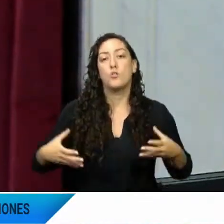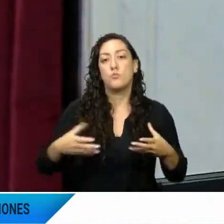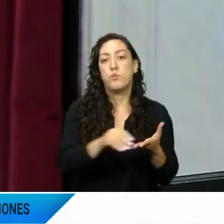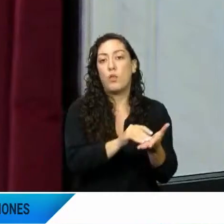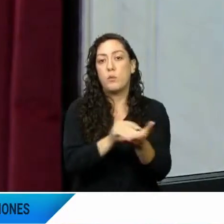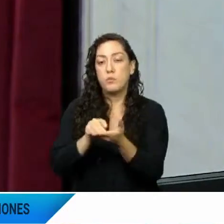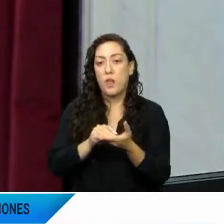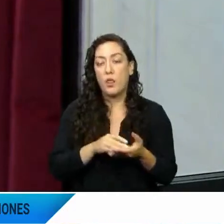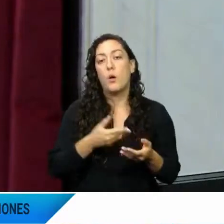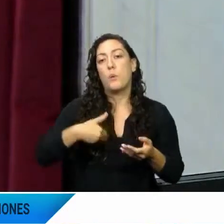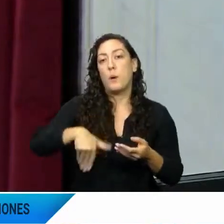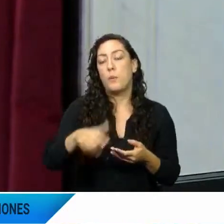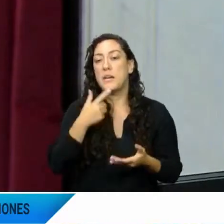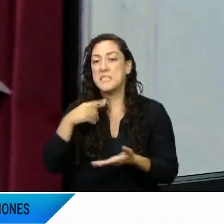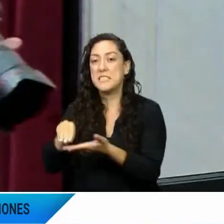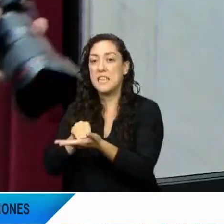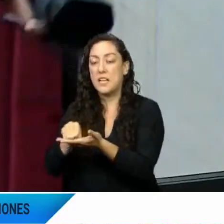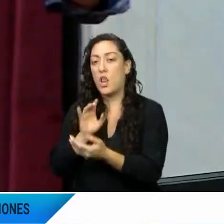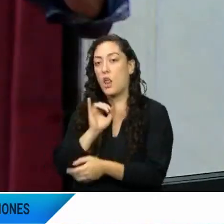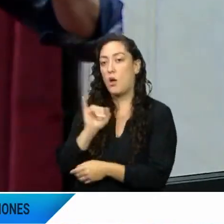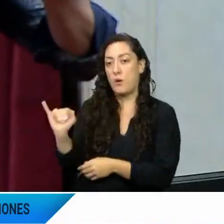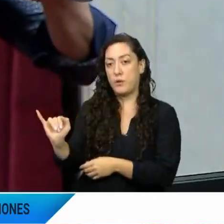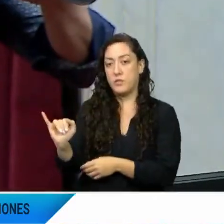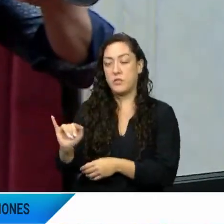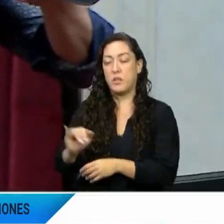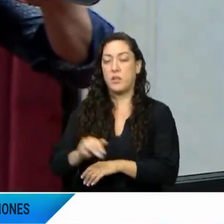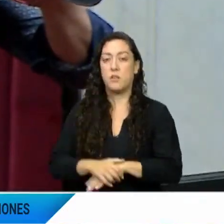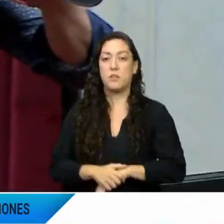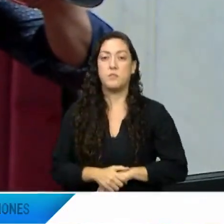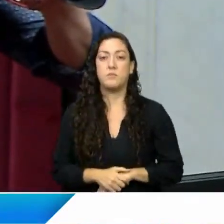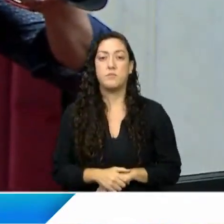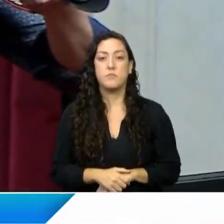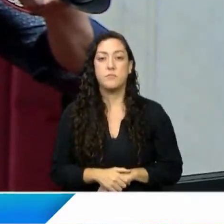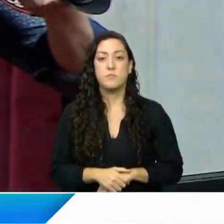al Honorable Senado de la Nación.